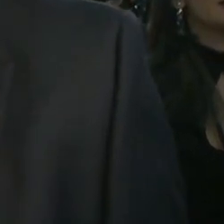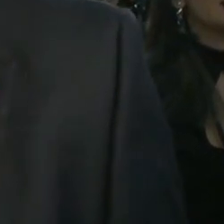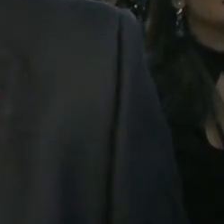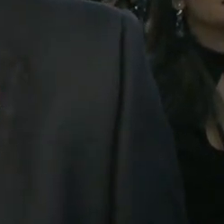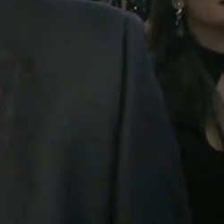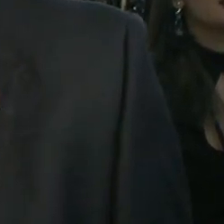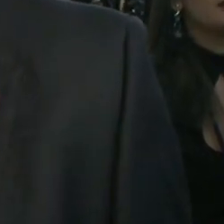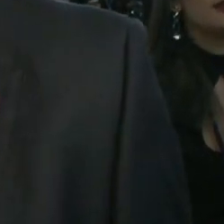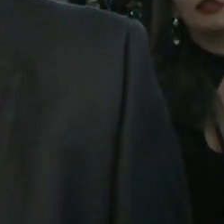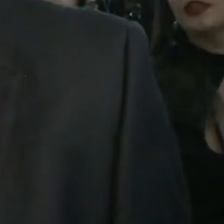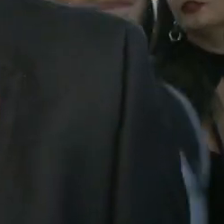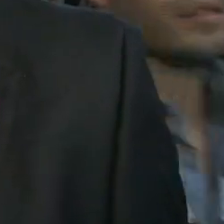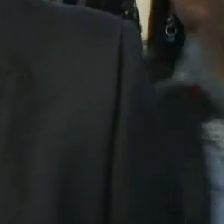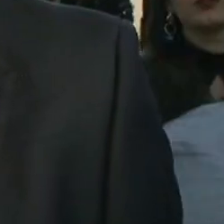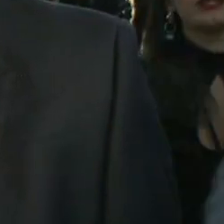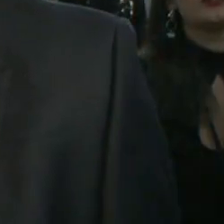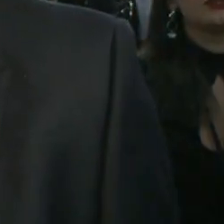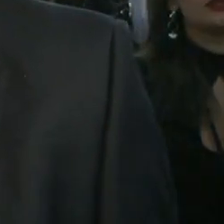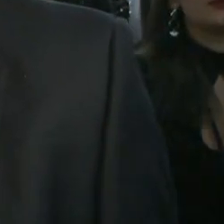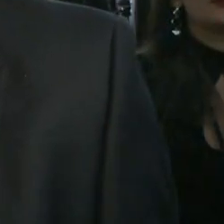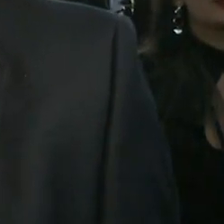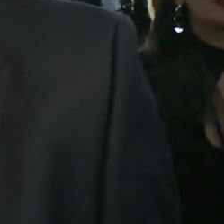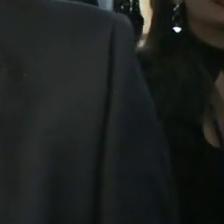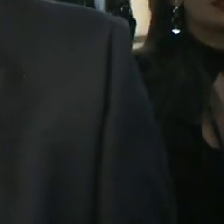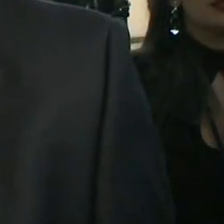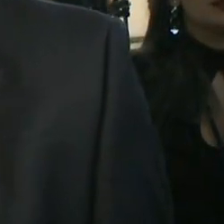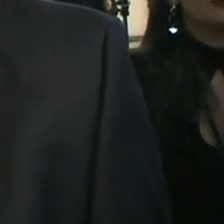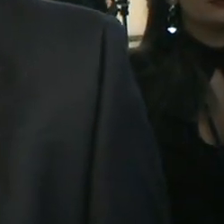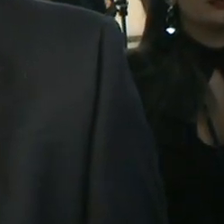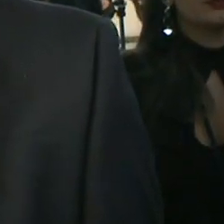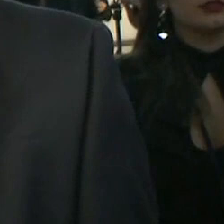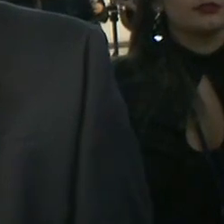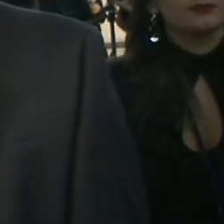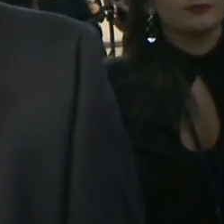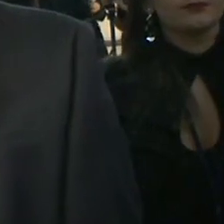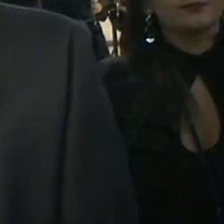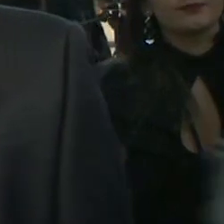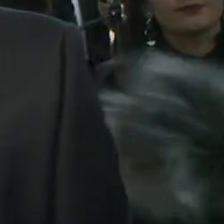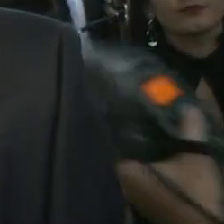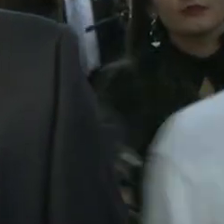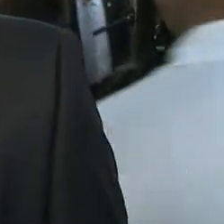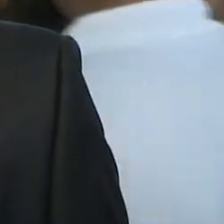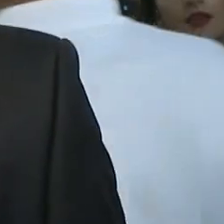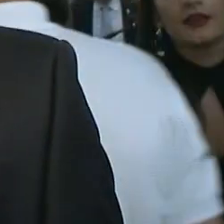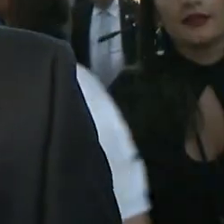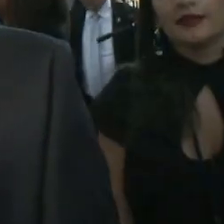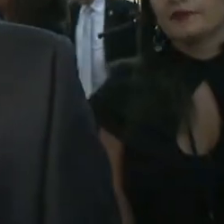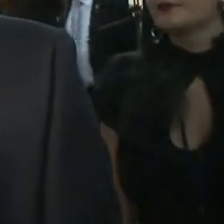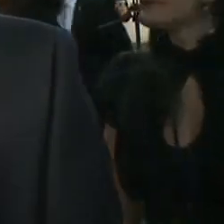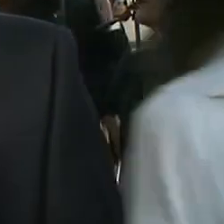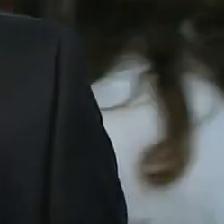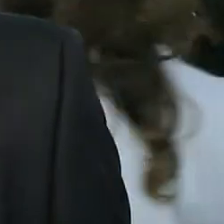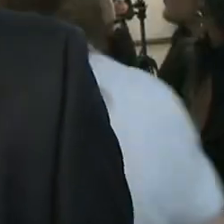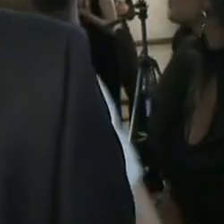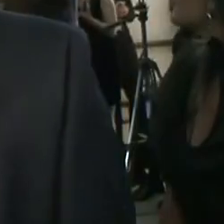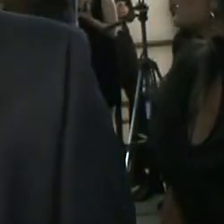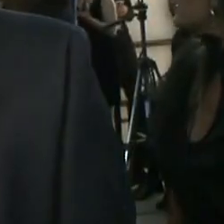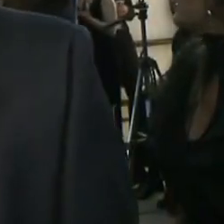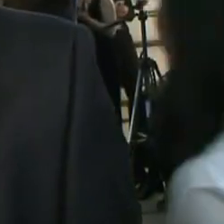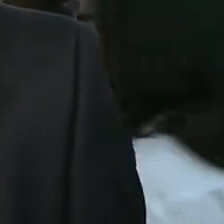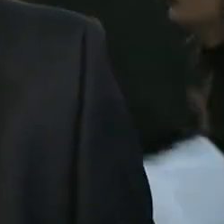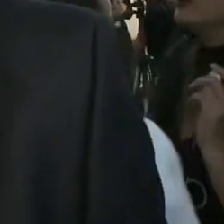gustaría también que le explique a la gente que nos está viendo y escuchando por qué no hay tanto interés tal vez en una vicepresidencia como sí lo hay en una